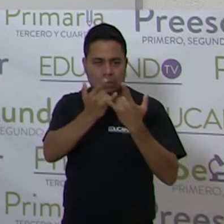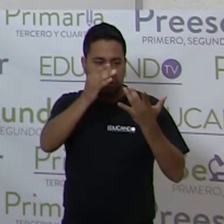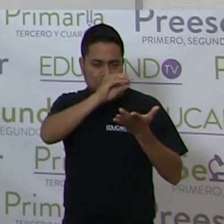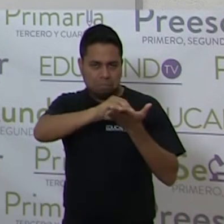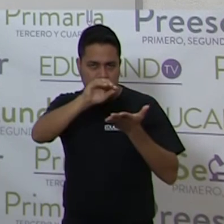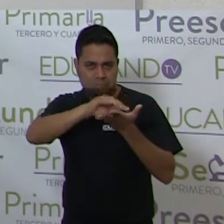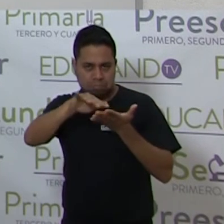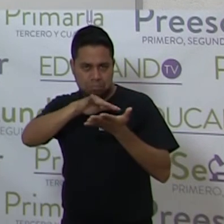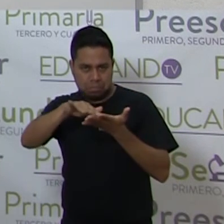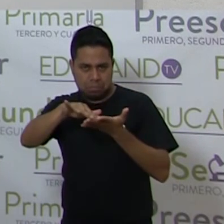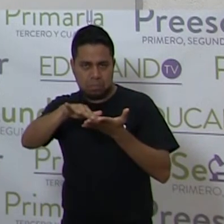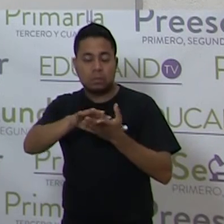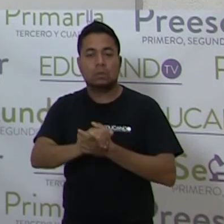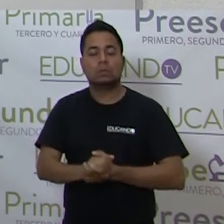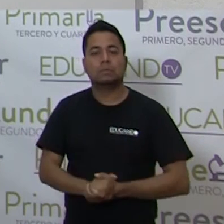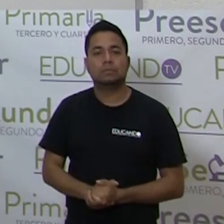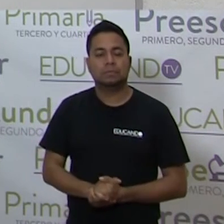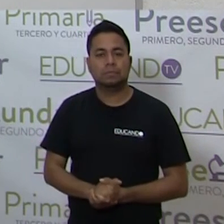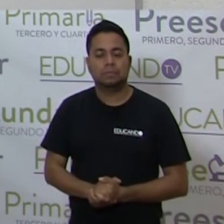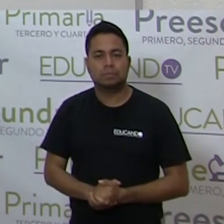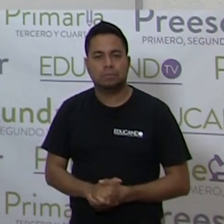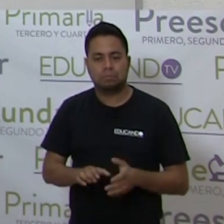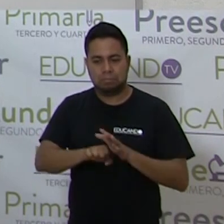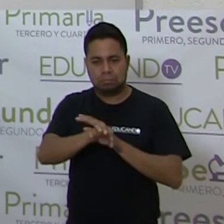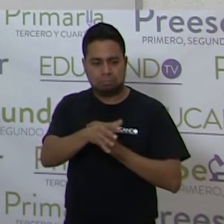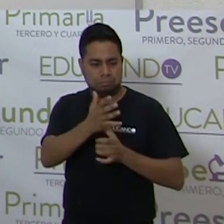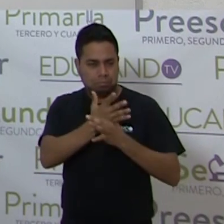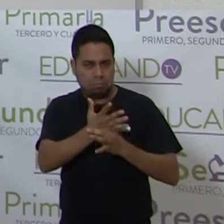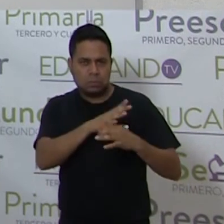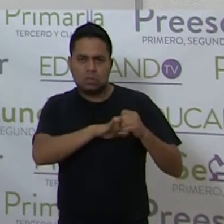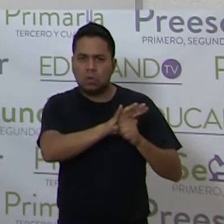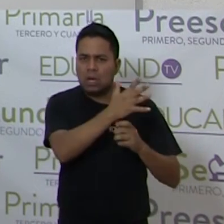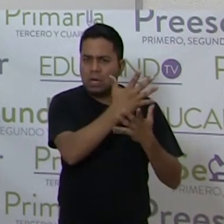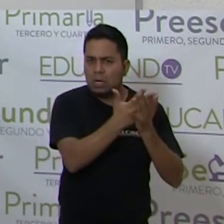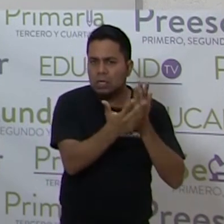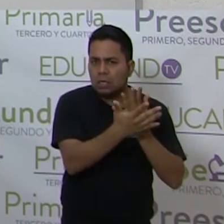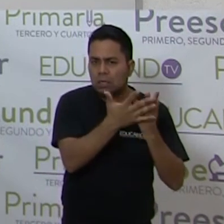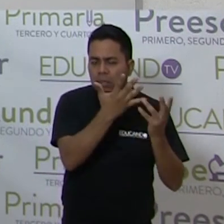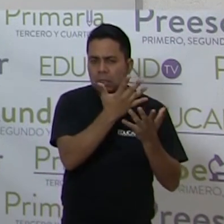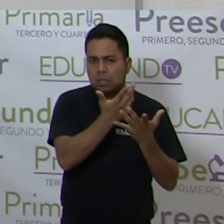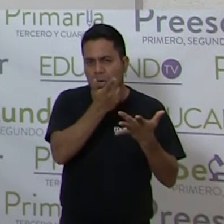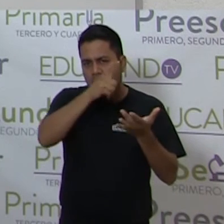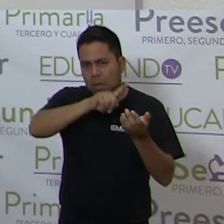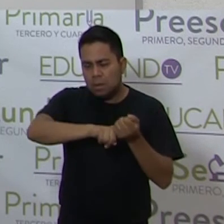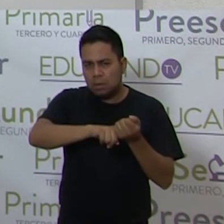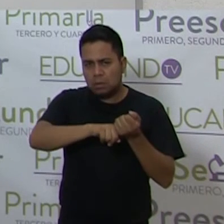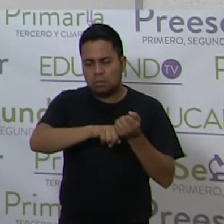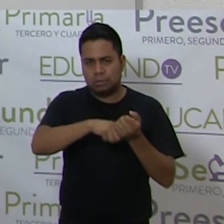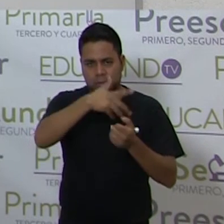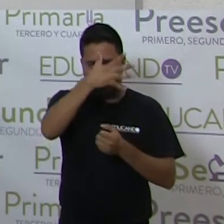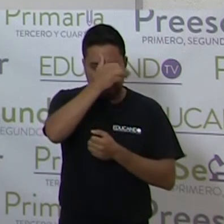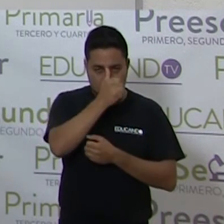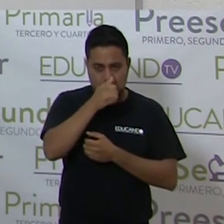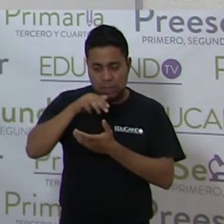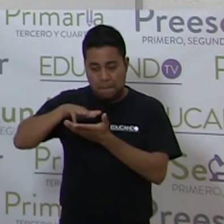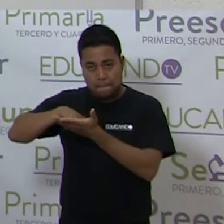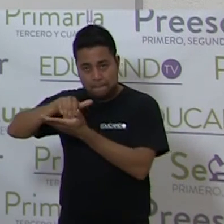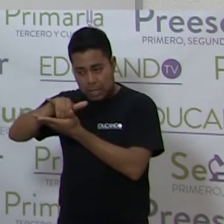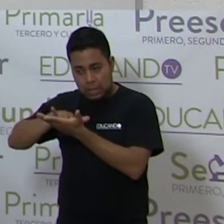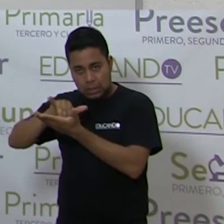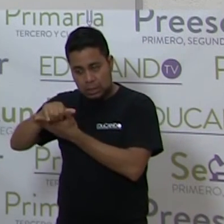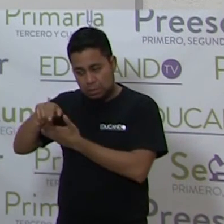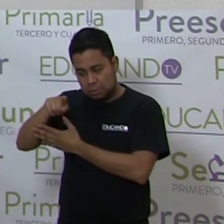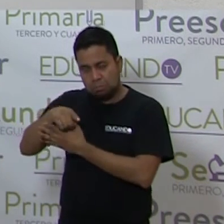Por ejemplo, aquí también en donde dice qué acciones se llevan a cabo, en el mito de la creación del hombre maya,